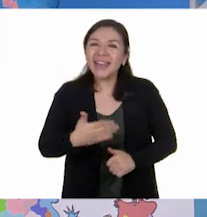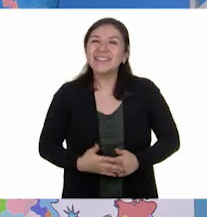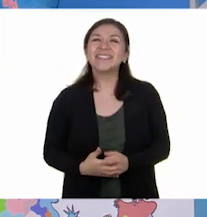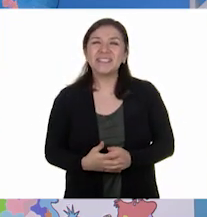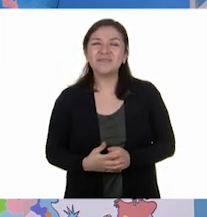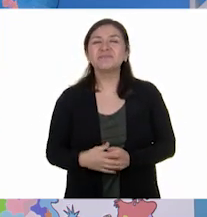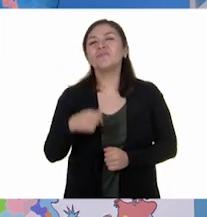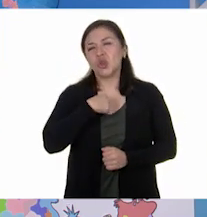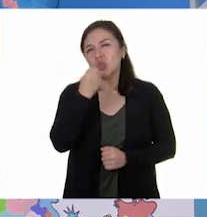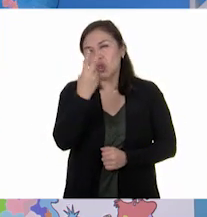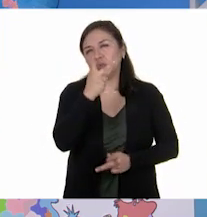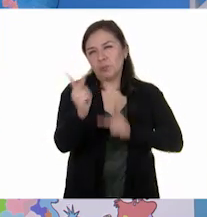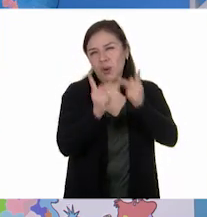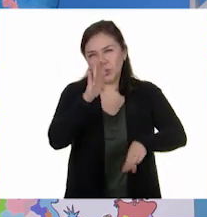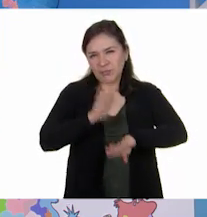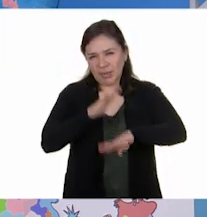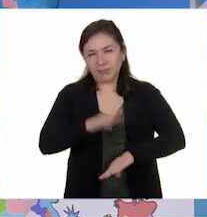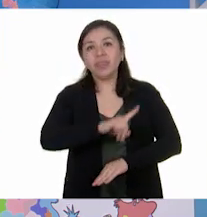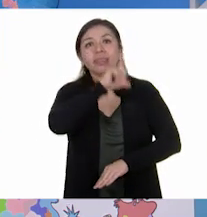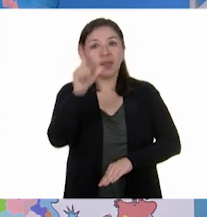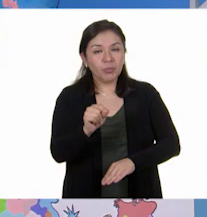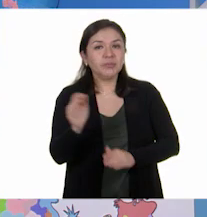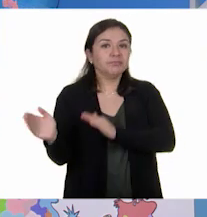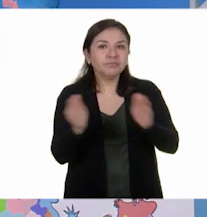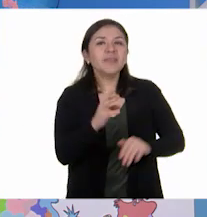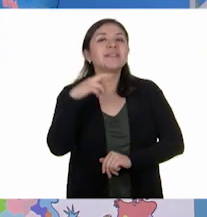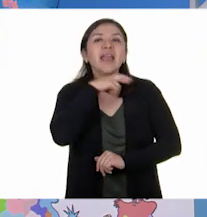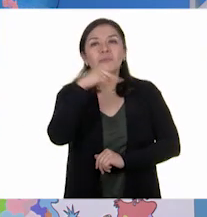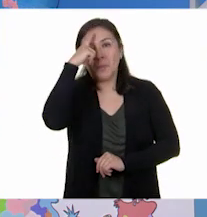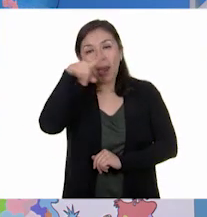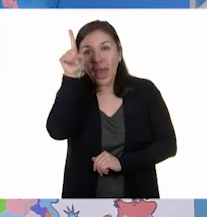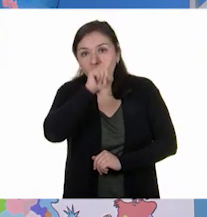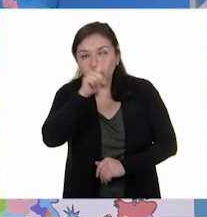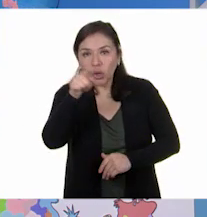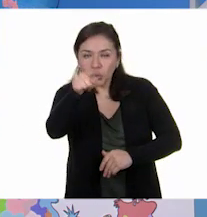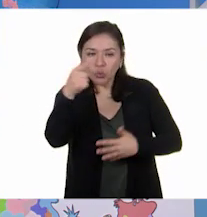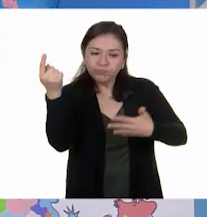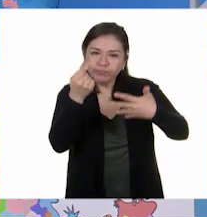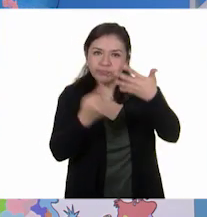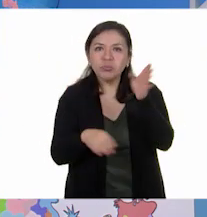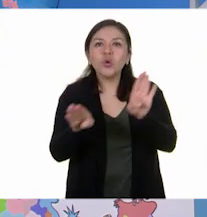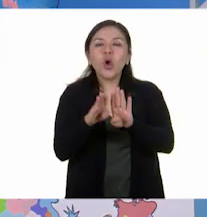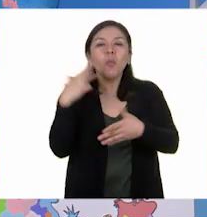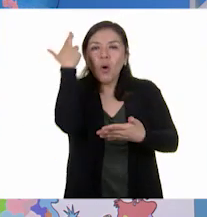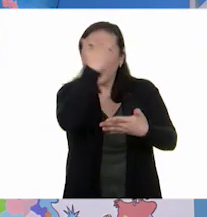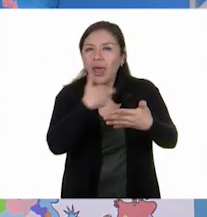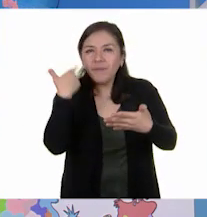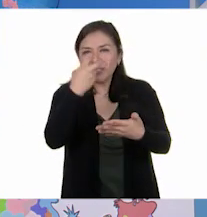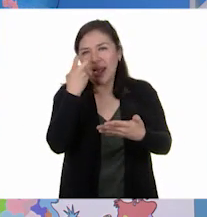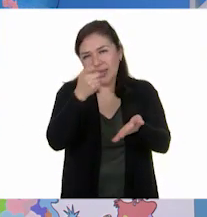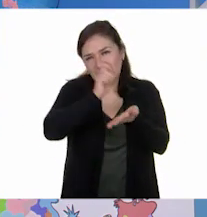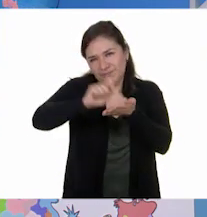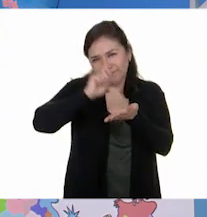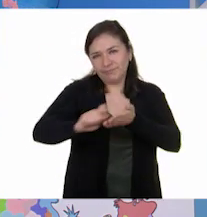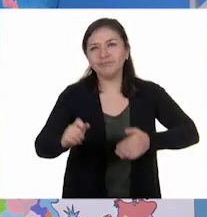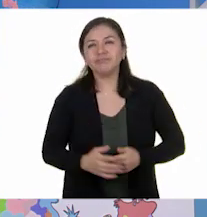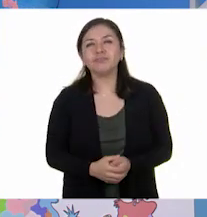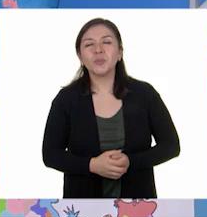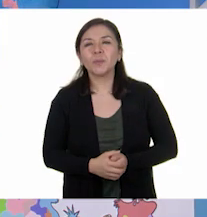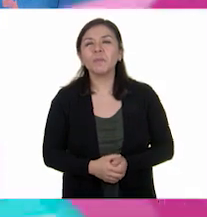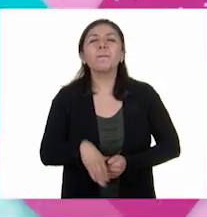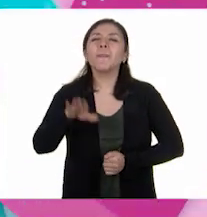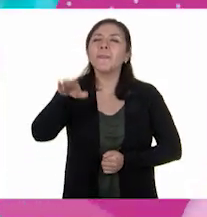pues 2 preguntas más. Y pasamos rápidamente a las recomendaciones para la revisión de los textos.